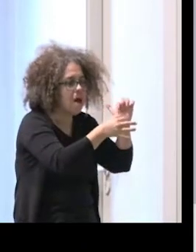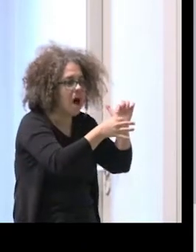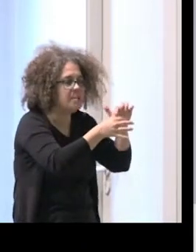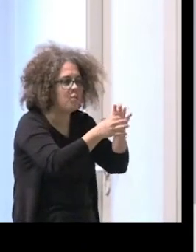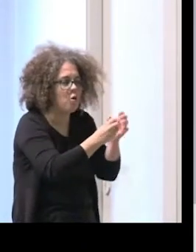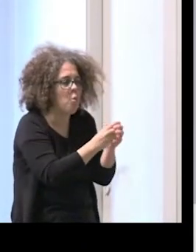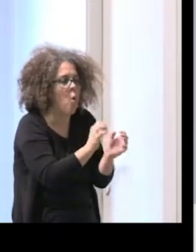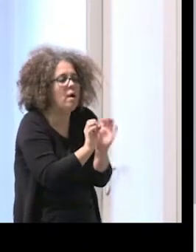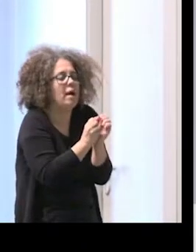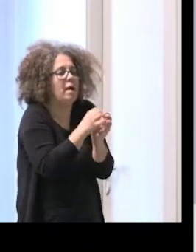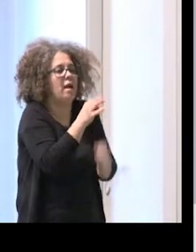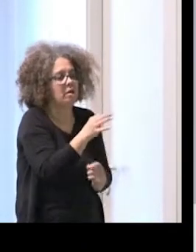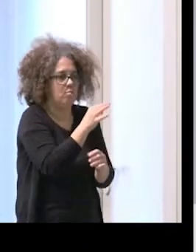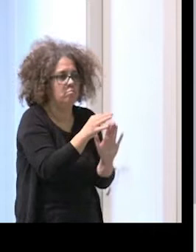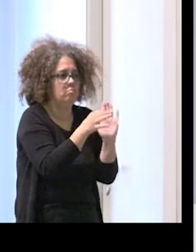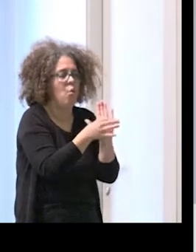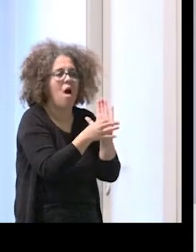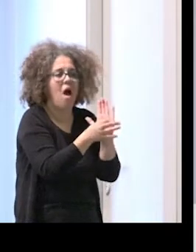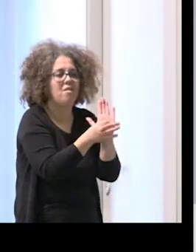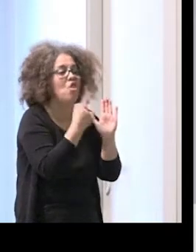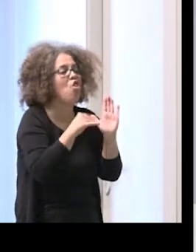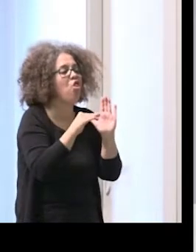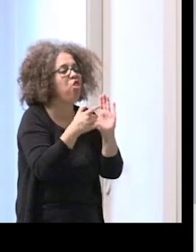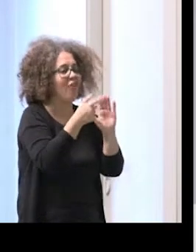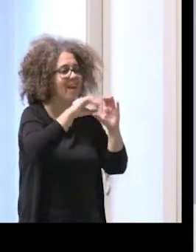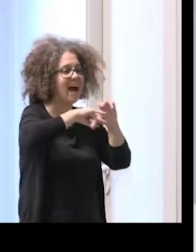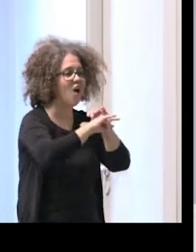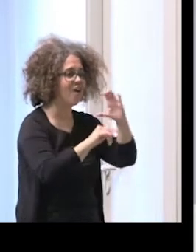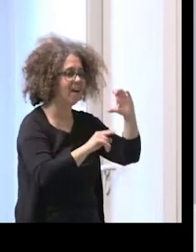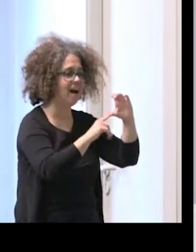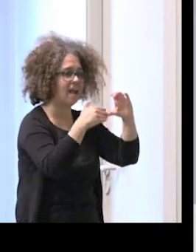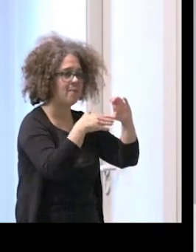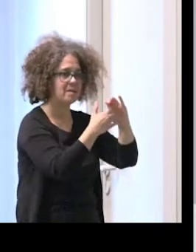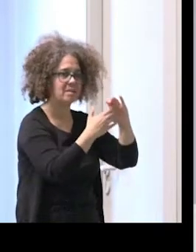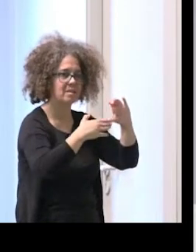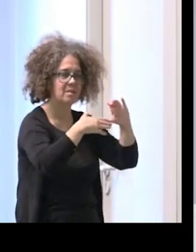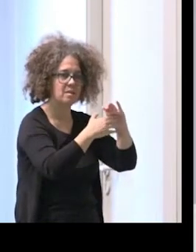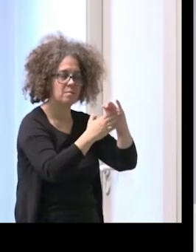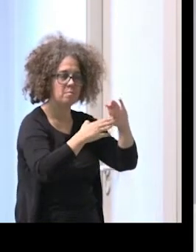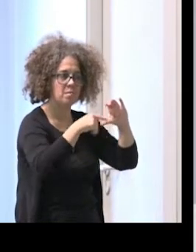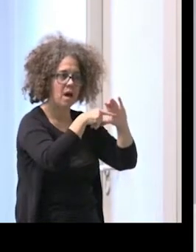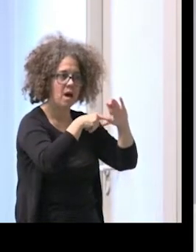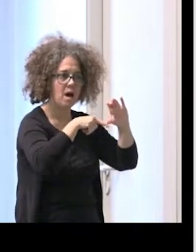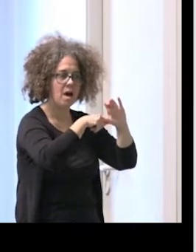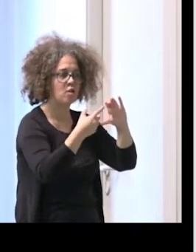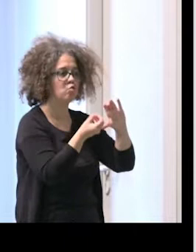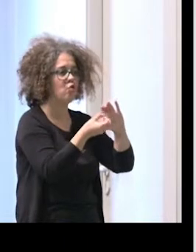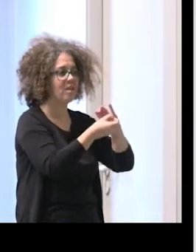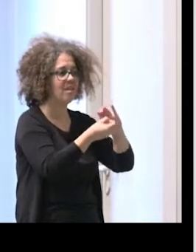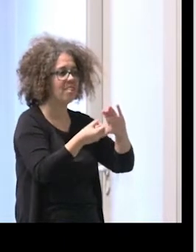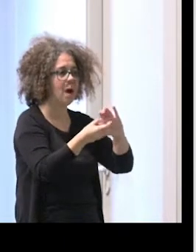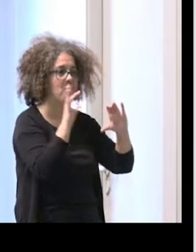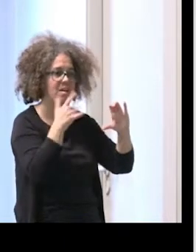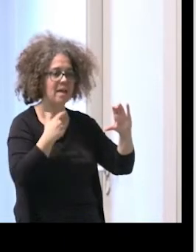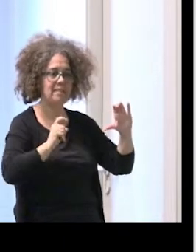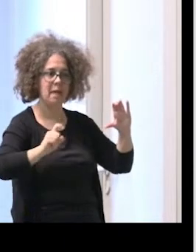ectópico. Las células se localizan fundamentalmente en la base de la cóclea, que acá se ven bien en verde con su fluorescencia, y